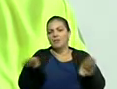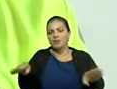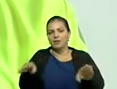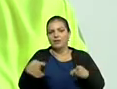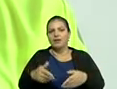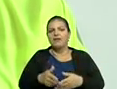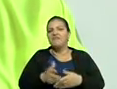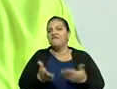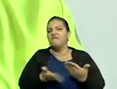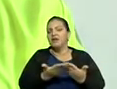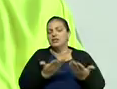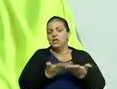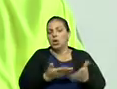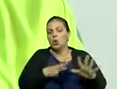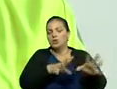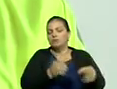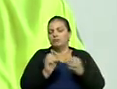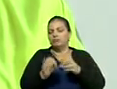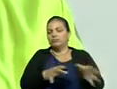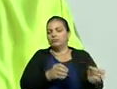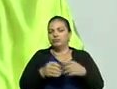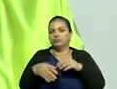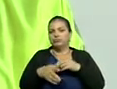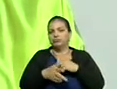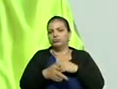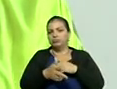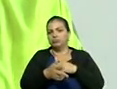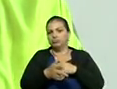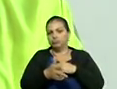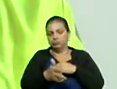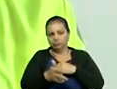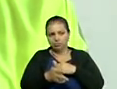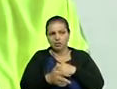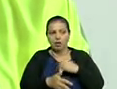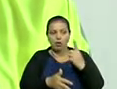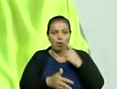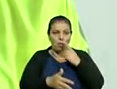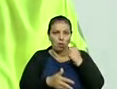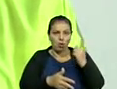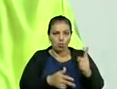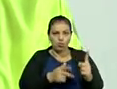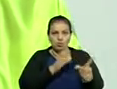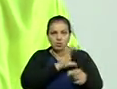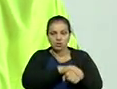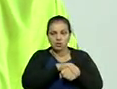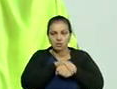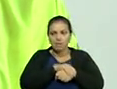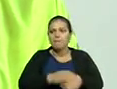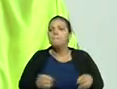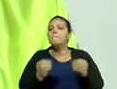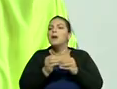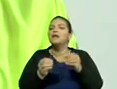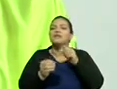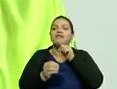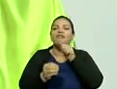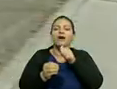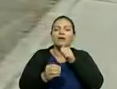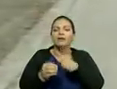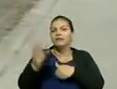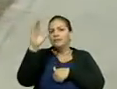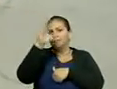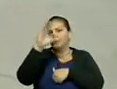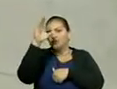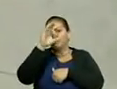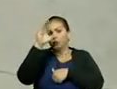varias intervenciones en 2 domicilios. Ya se tienen identificadas las personas que participaron en los hechos. Hay detenidos. Con cámaras de